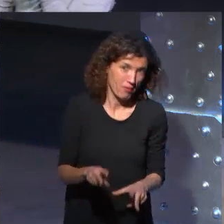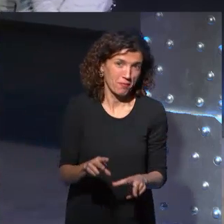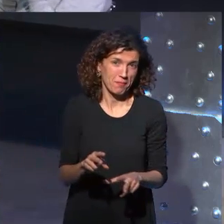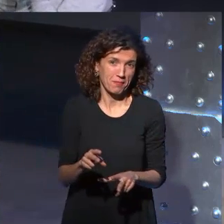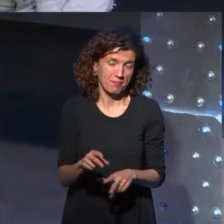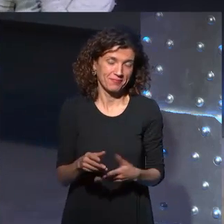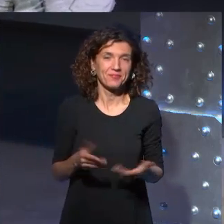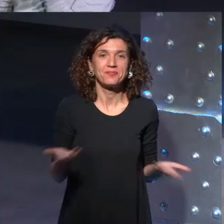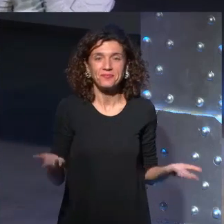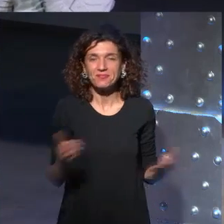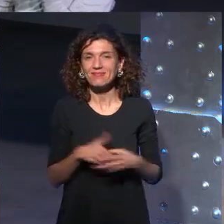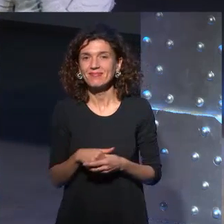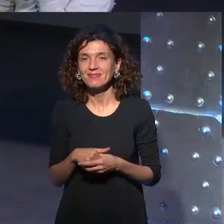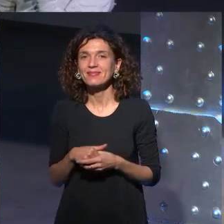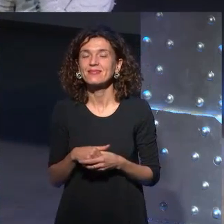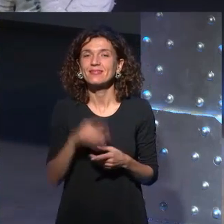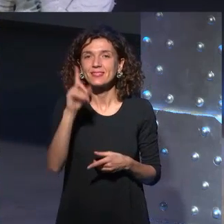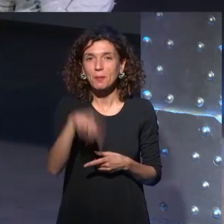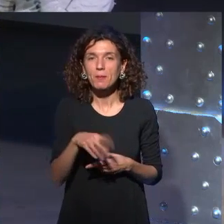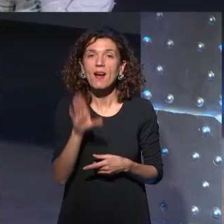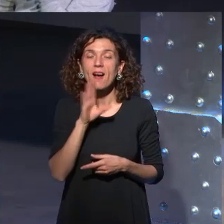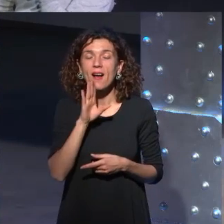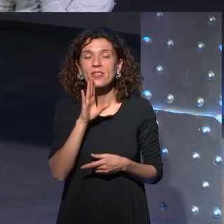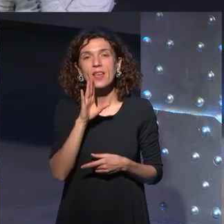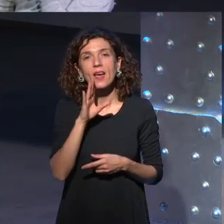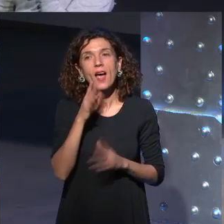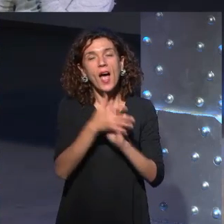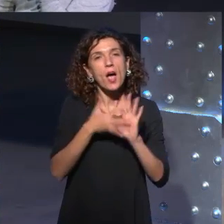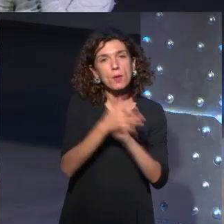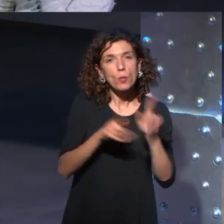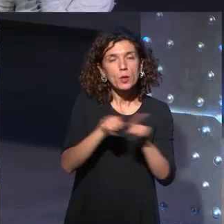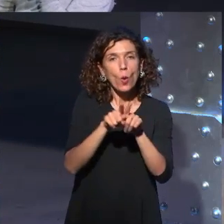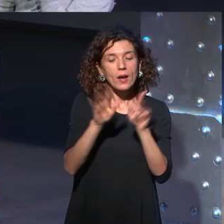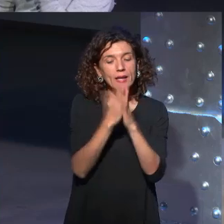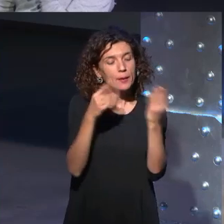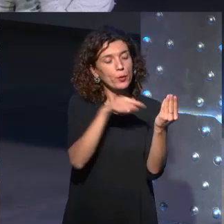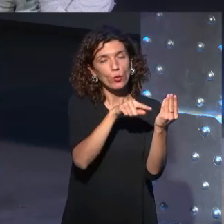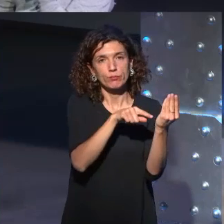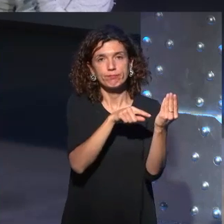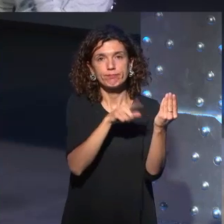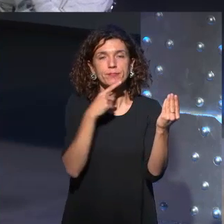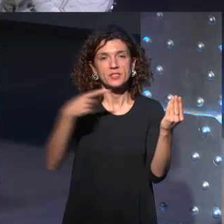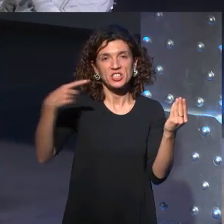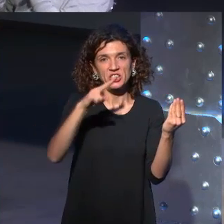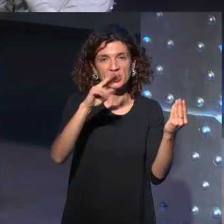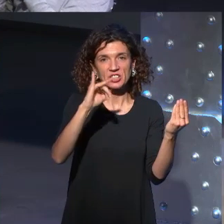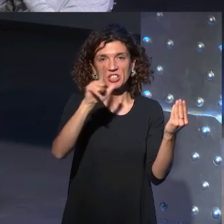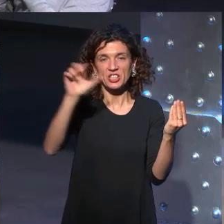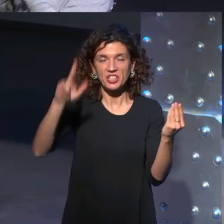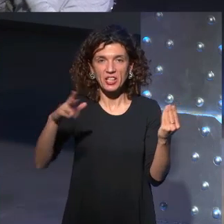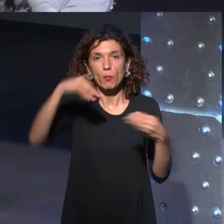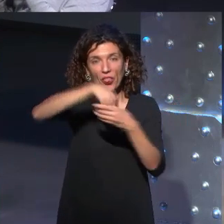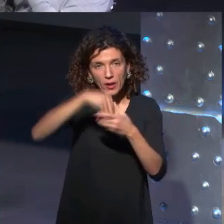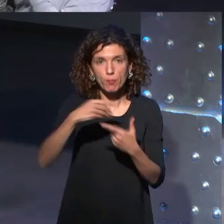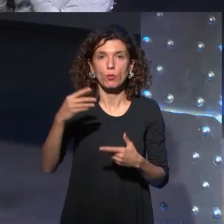Entonces, yo sí Mira, y siento que que estabas tiene... hablando antes de una cosa que me interesa mucho, que Sí. es cuando invoca Guillermo a